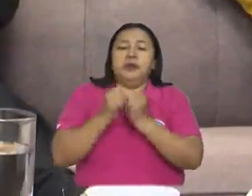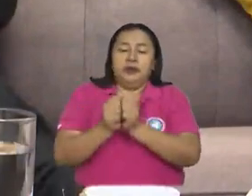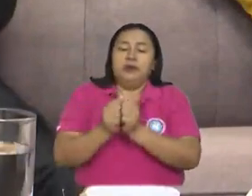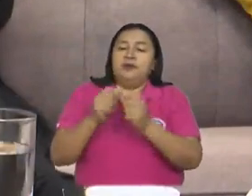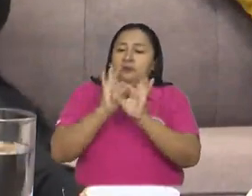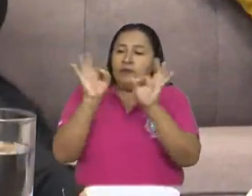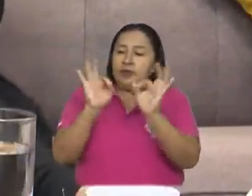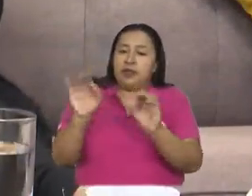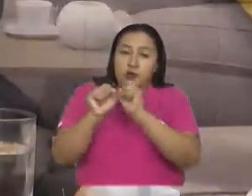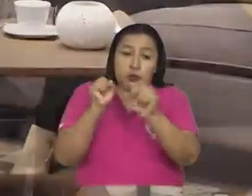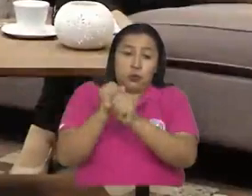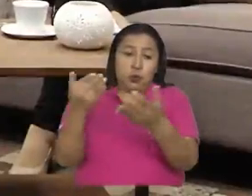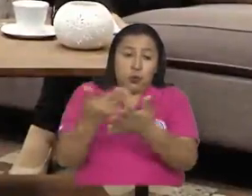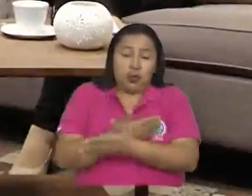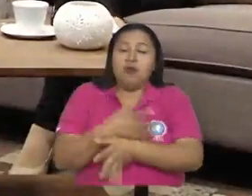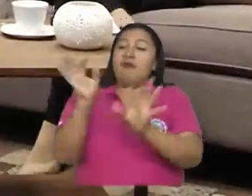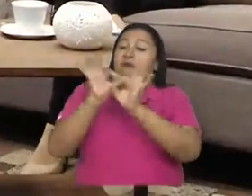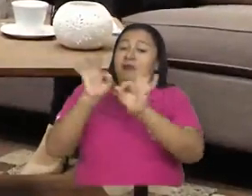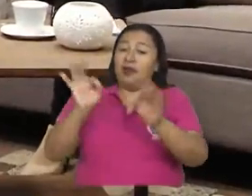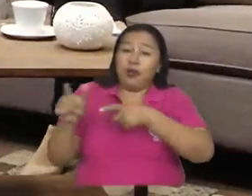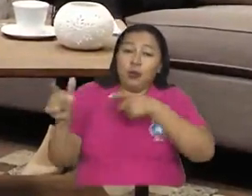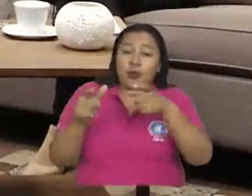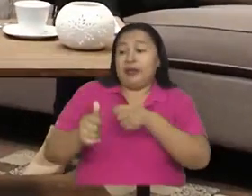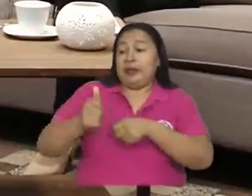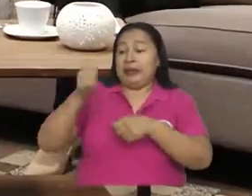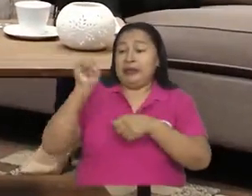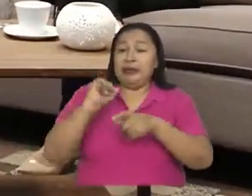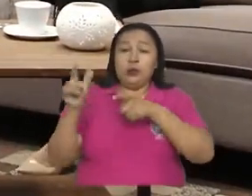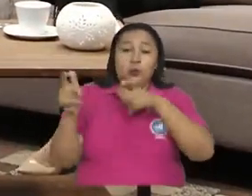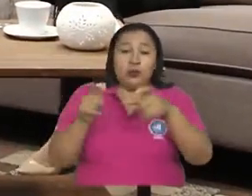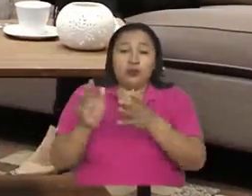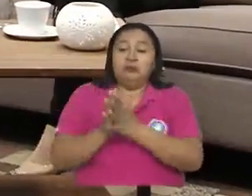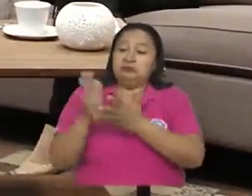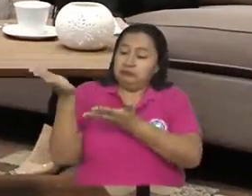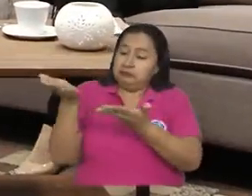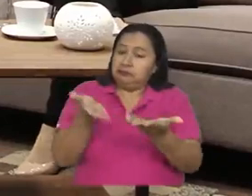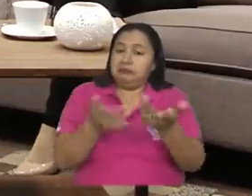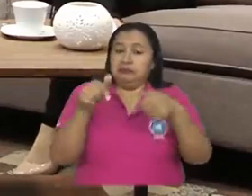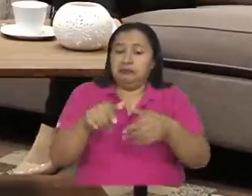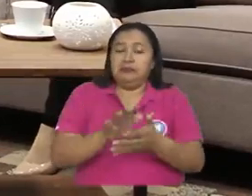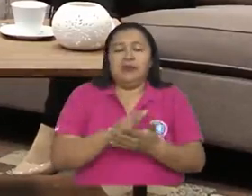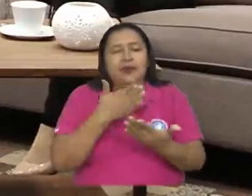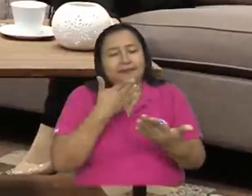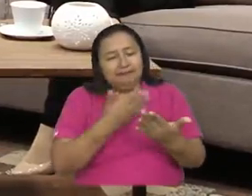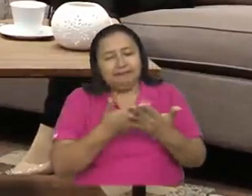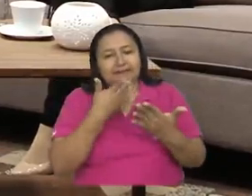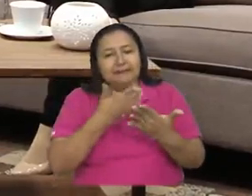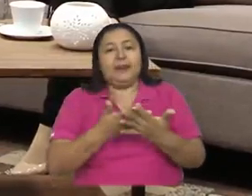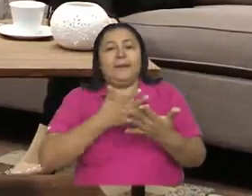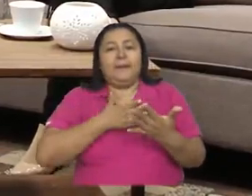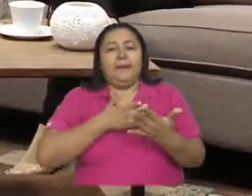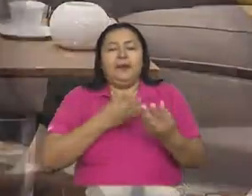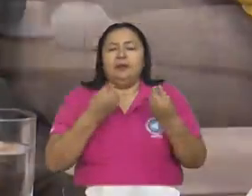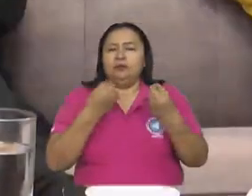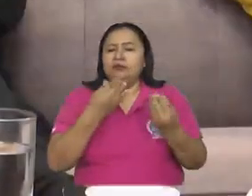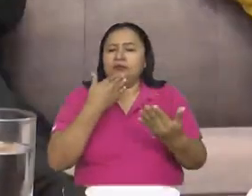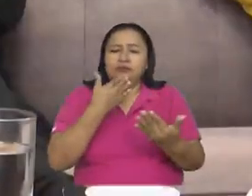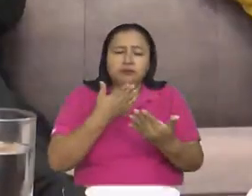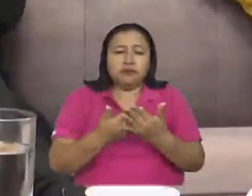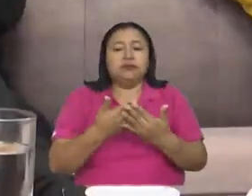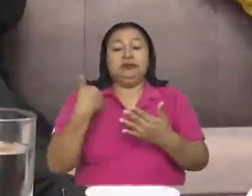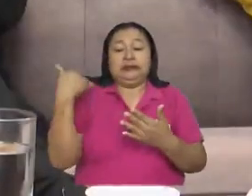feliz cumpleaños. Estuvo ayer. Gracias. De cumpleaños, pues bienvenida, ¿no? Gracias, no, para mí muy agradecida me siento por